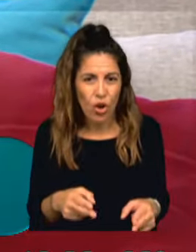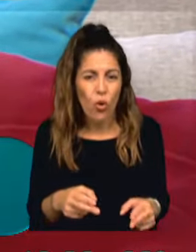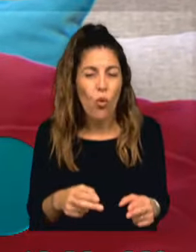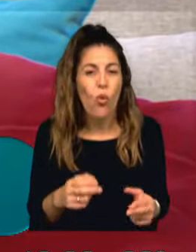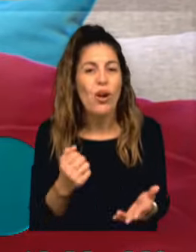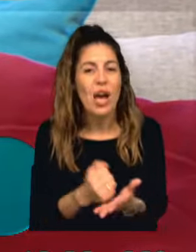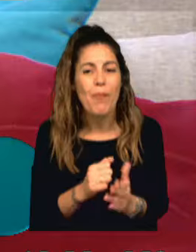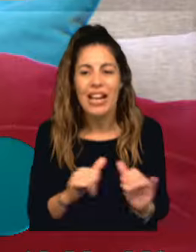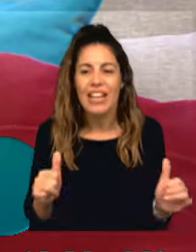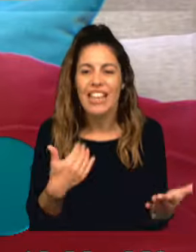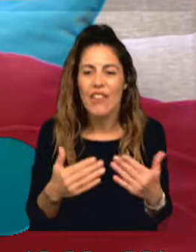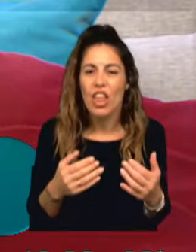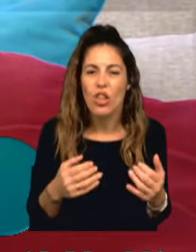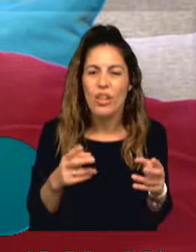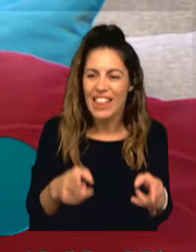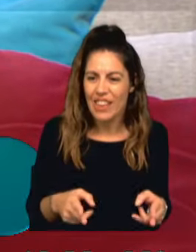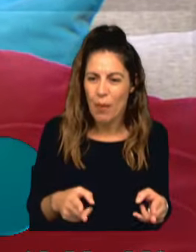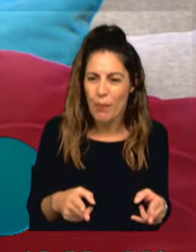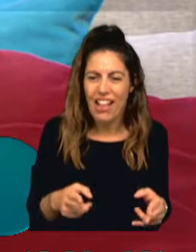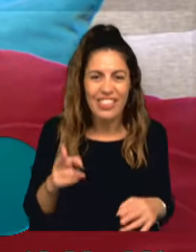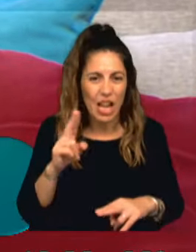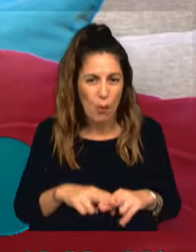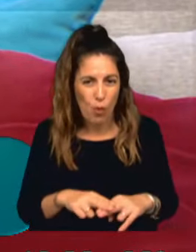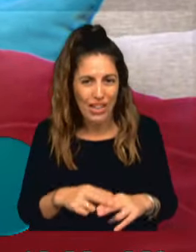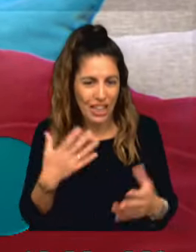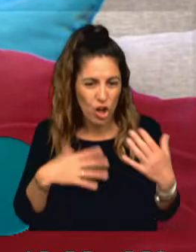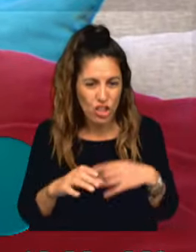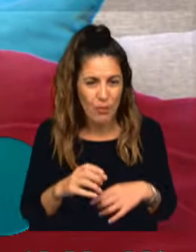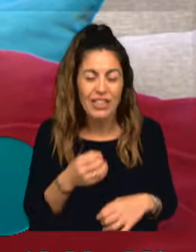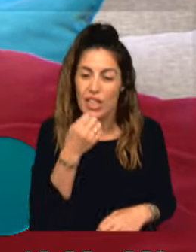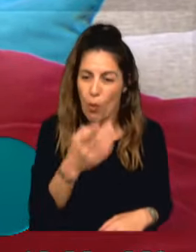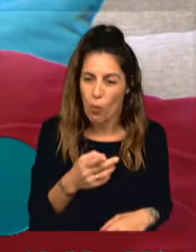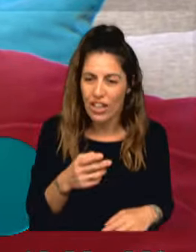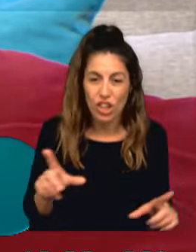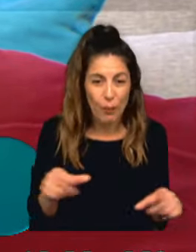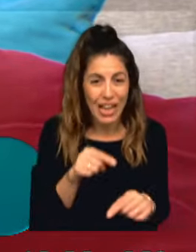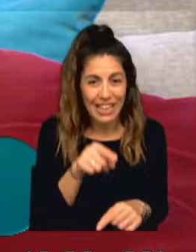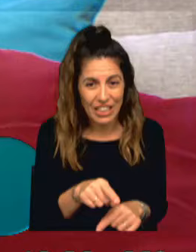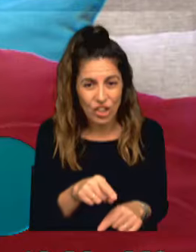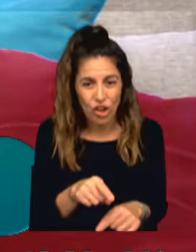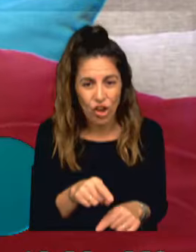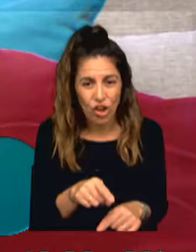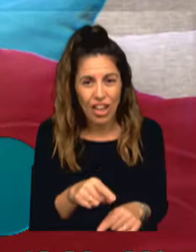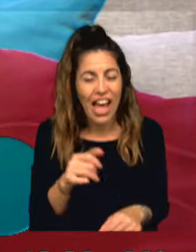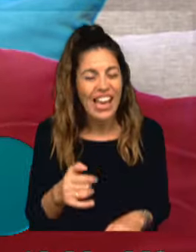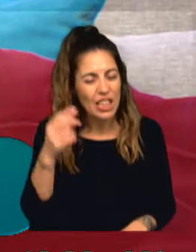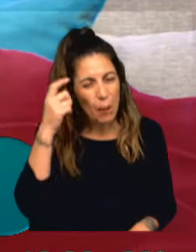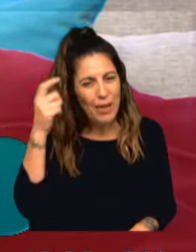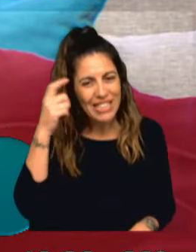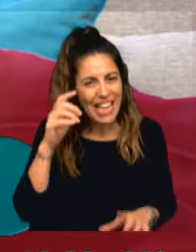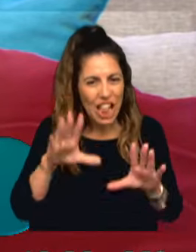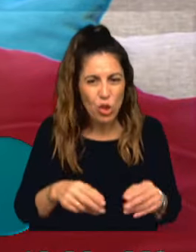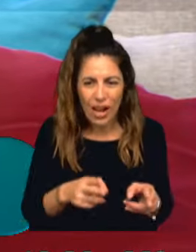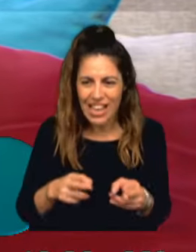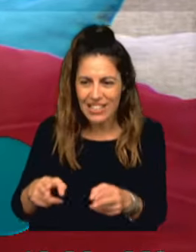habla de de una etapa no habla de de la muerte de de las mascotas y creo que está bueno en esta cons esta columna con esto de que hay que pensar en todas las